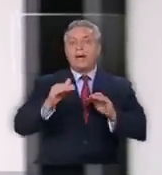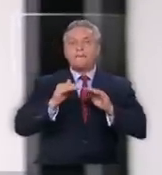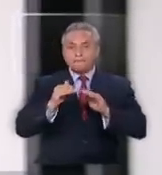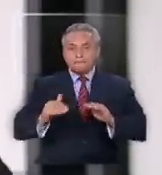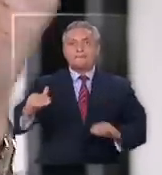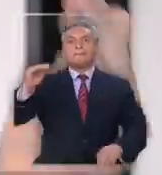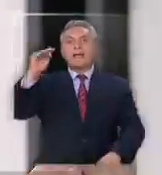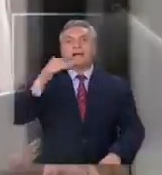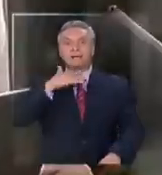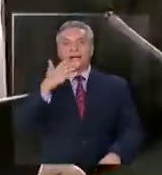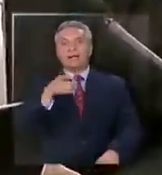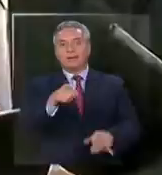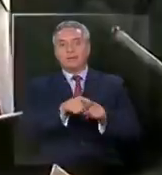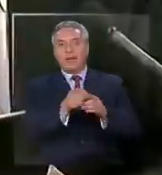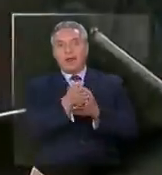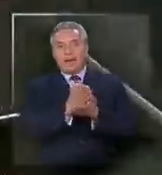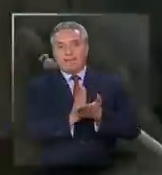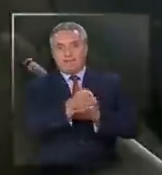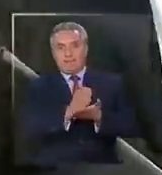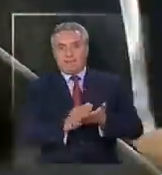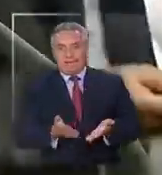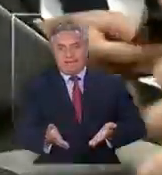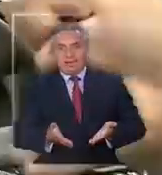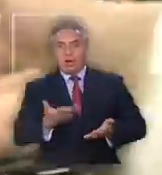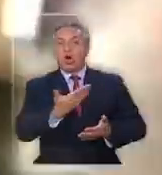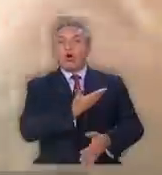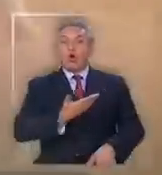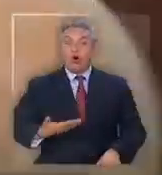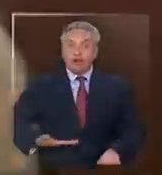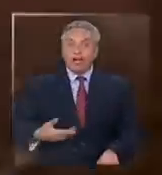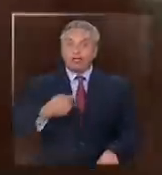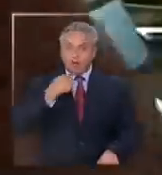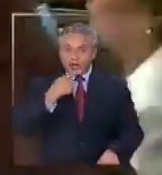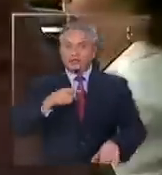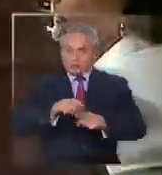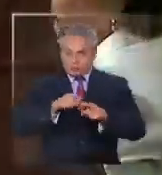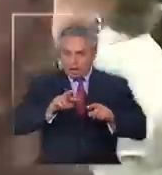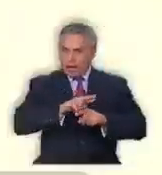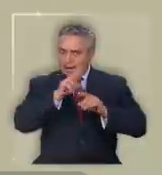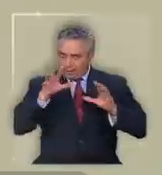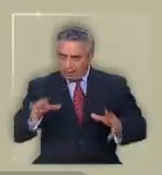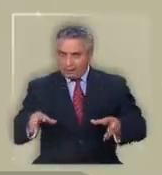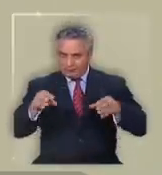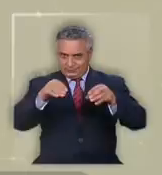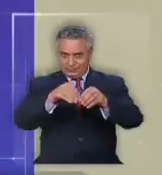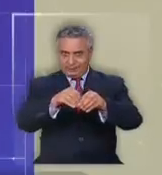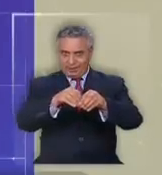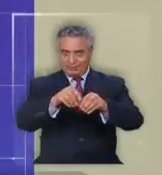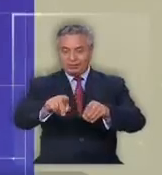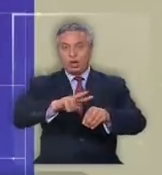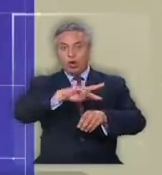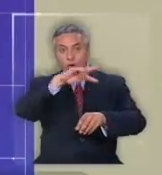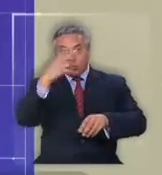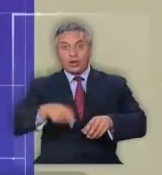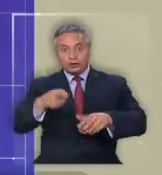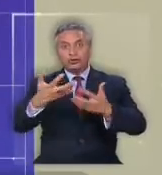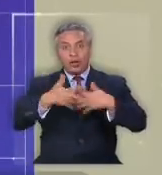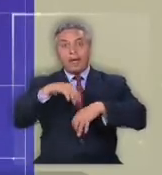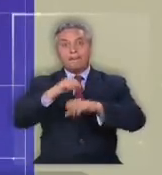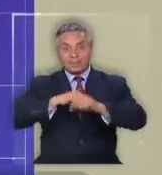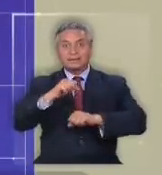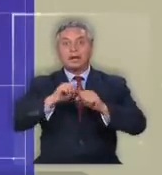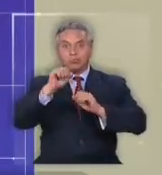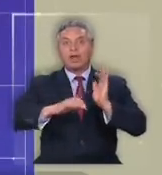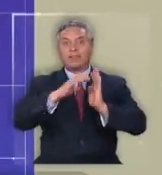mayor que el del segmento medio. Lo que el gobierno propone es reintegrar el sistema, es decir, que el dueño de la misma empresa puede descontar